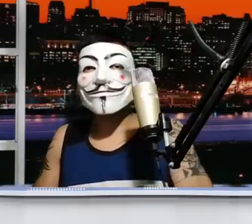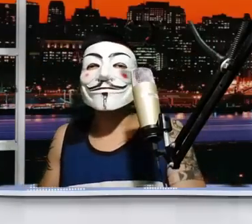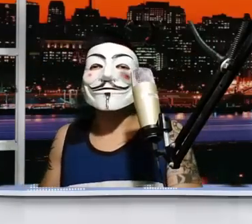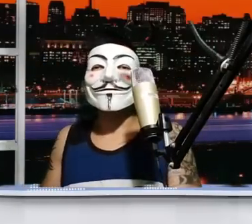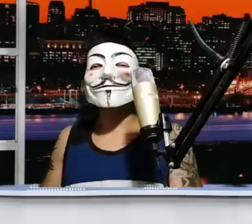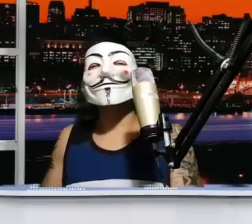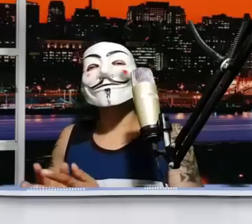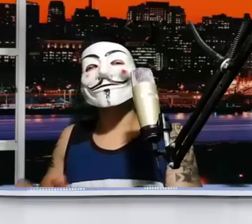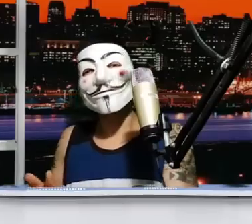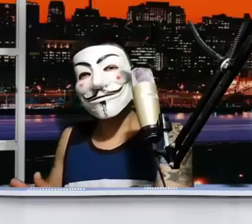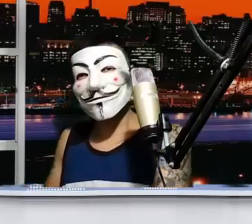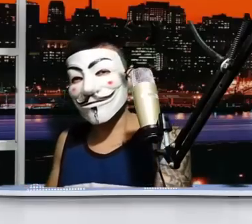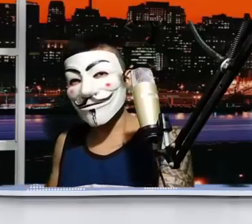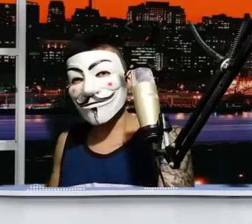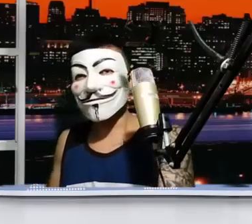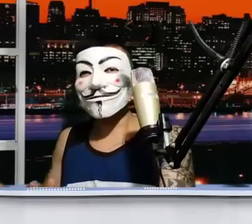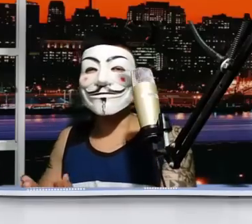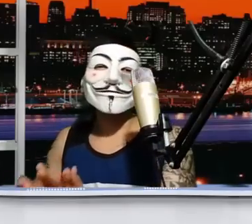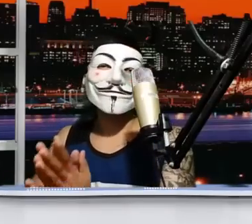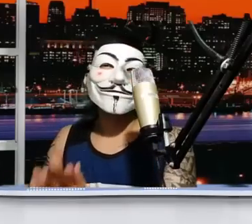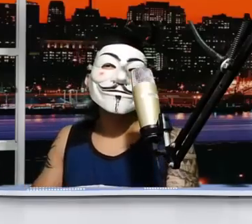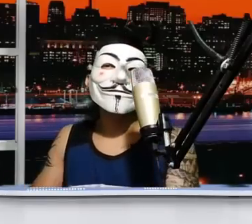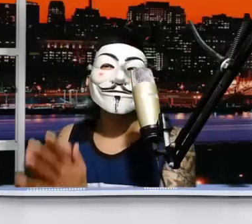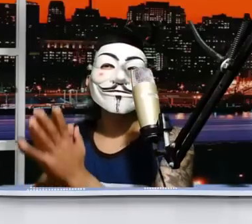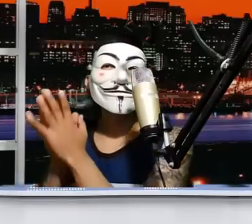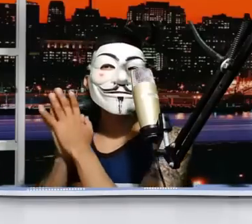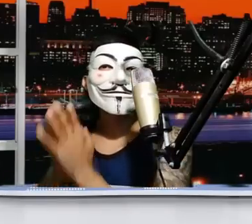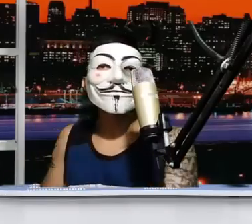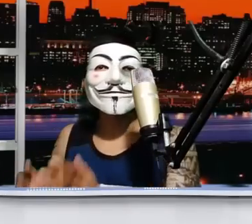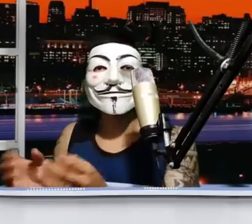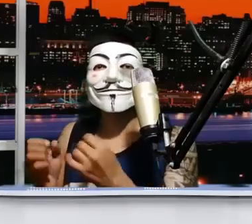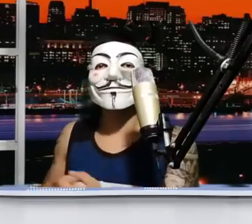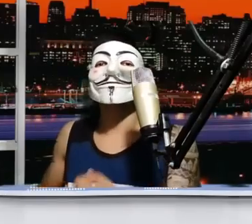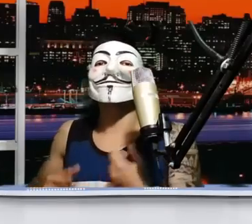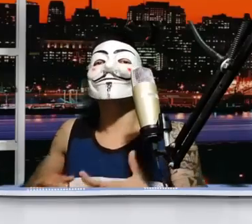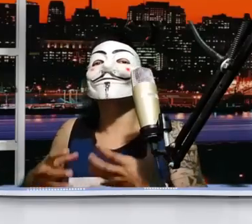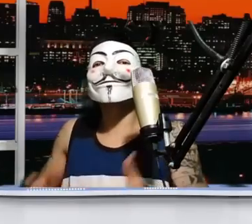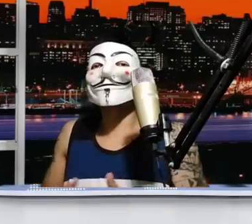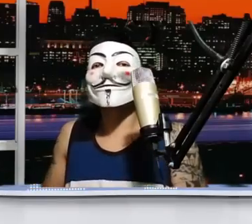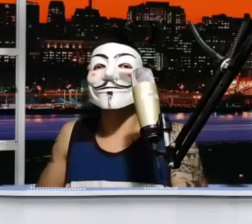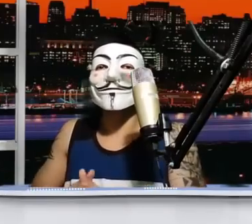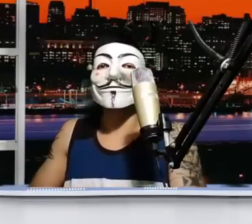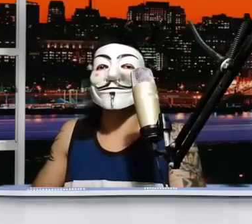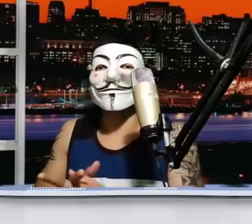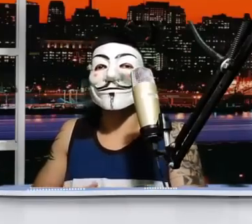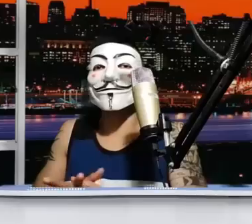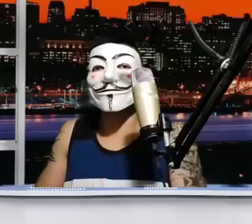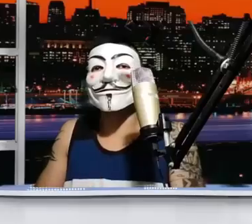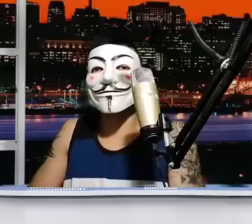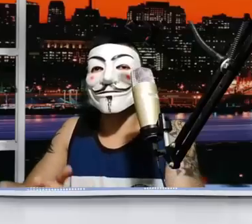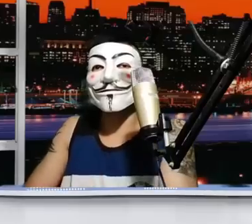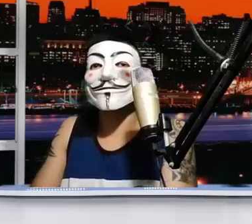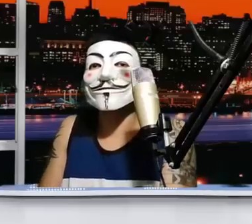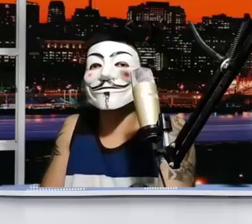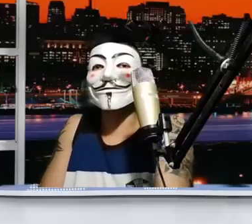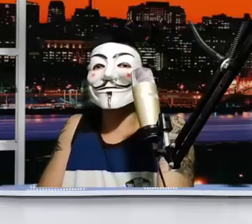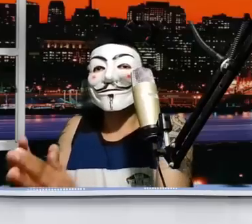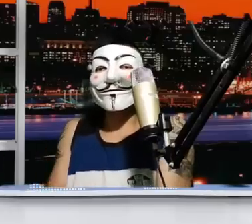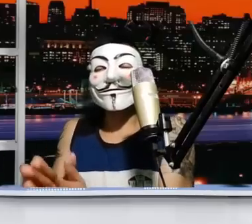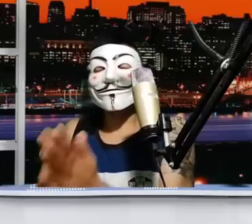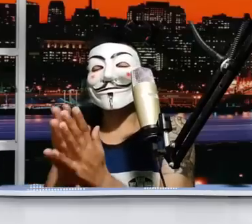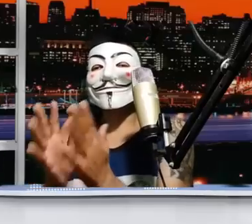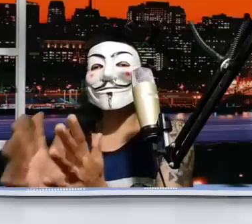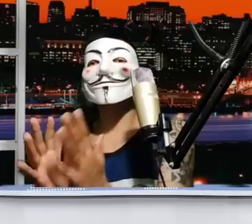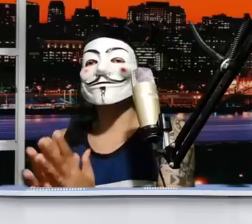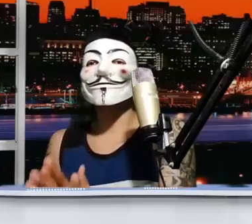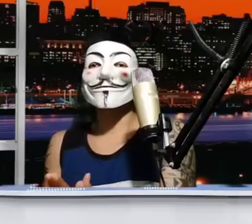de Beto Romero, en donde unos dijeron de que en la fiesta que organizó ese sandillón estaba nada más y nada menos